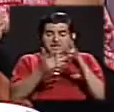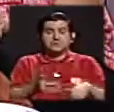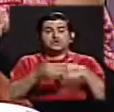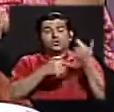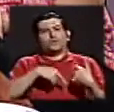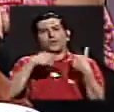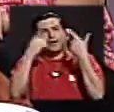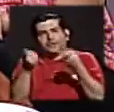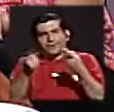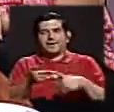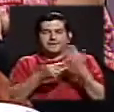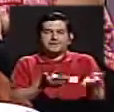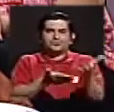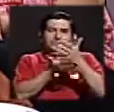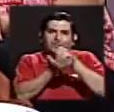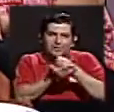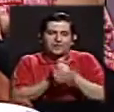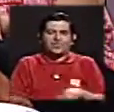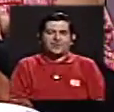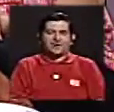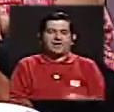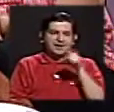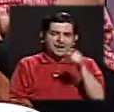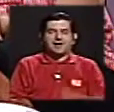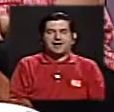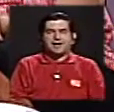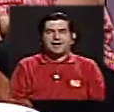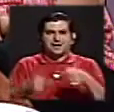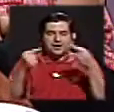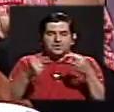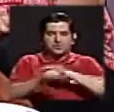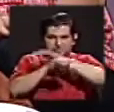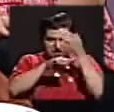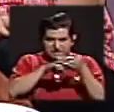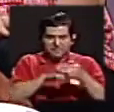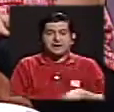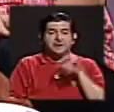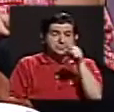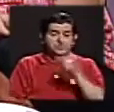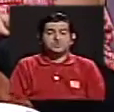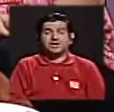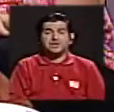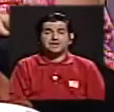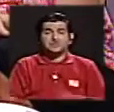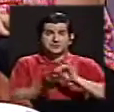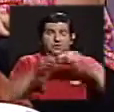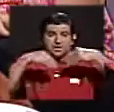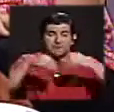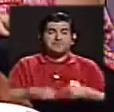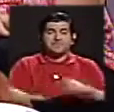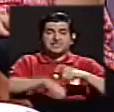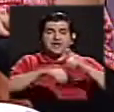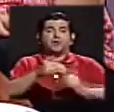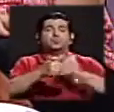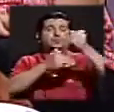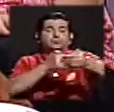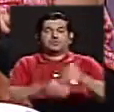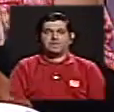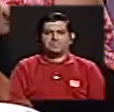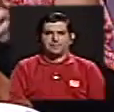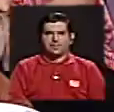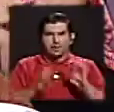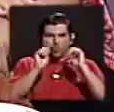luego ir, después recoger los anticonceptivos en la farmacia, eso cada cierto tiempo. Entonces, ¿qué